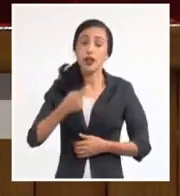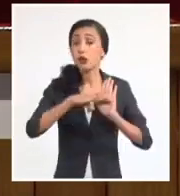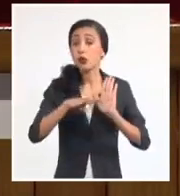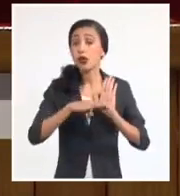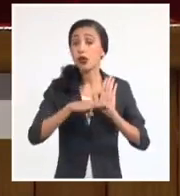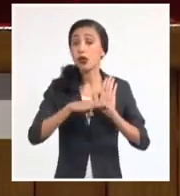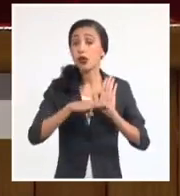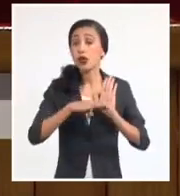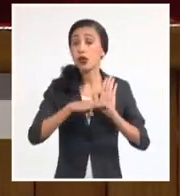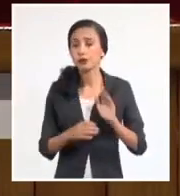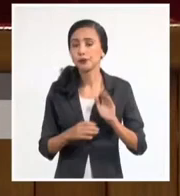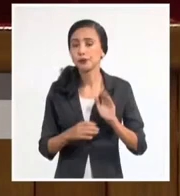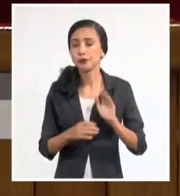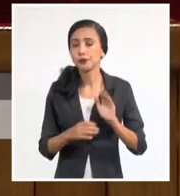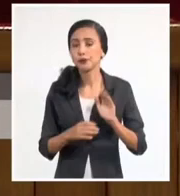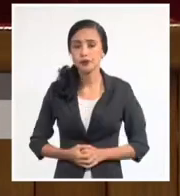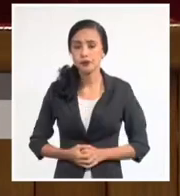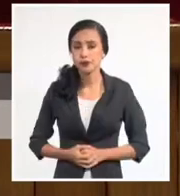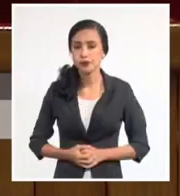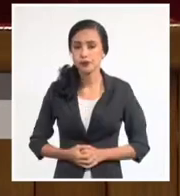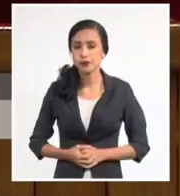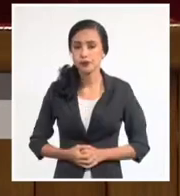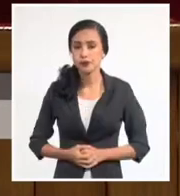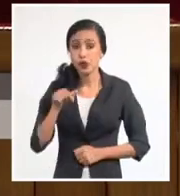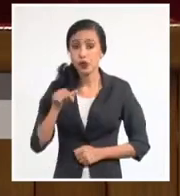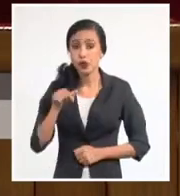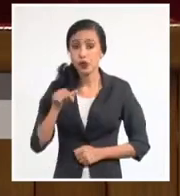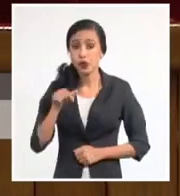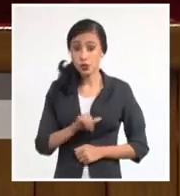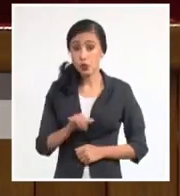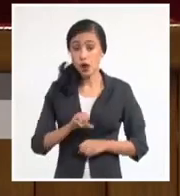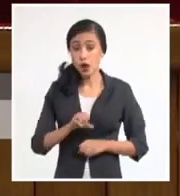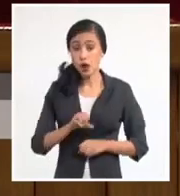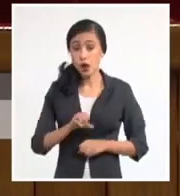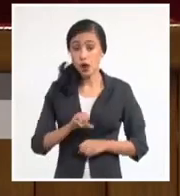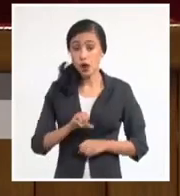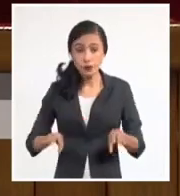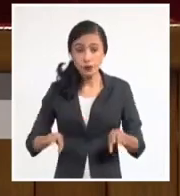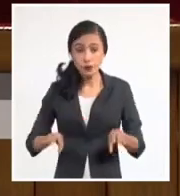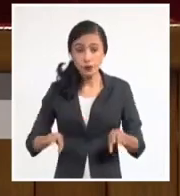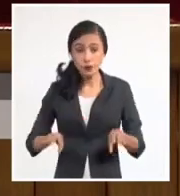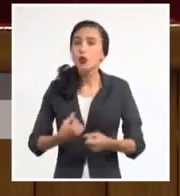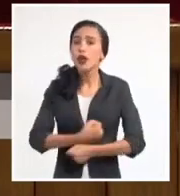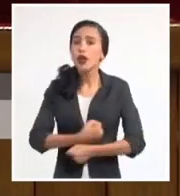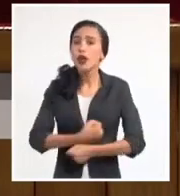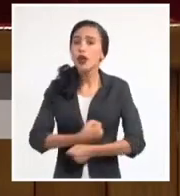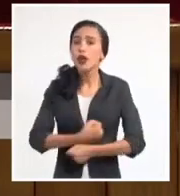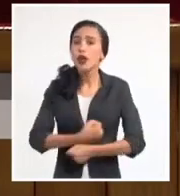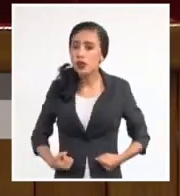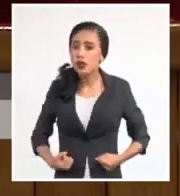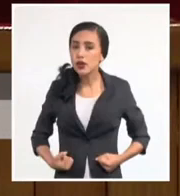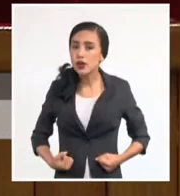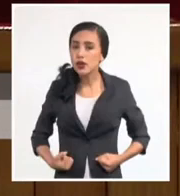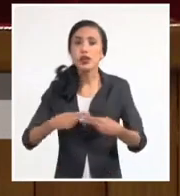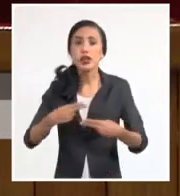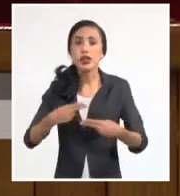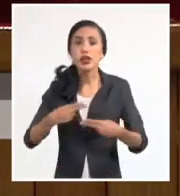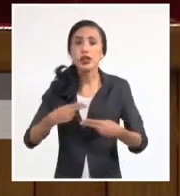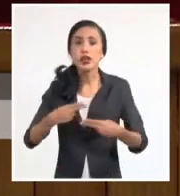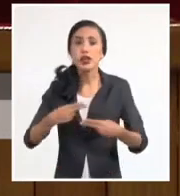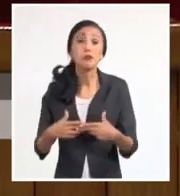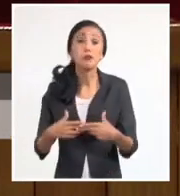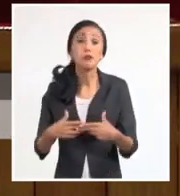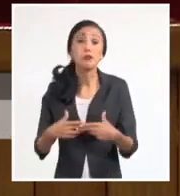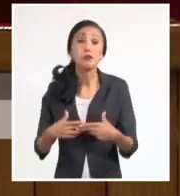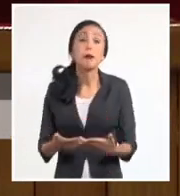sale también hoy como parte del esfuerzo que se desarrolla para